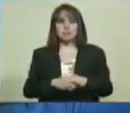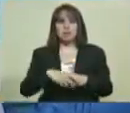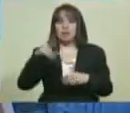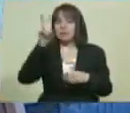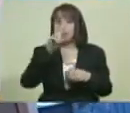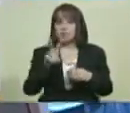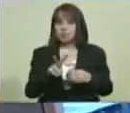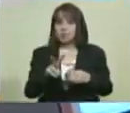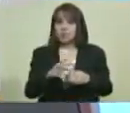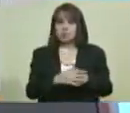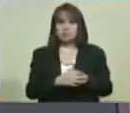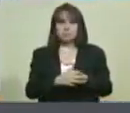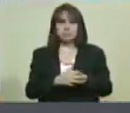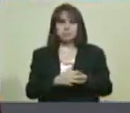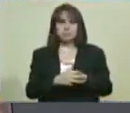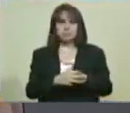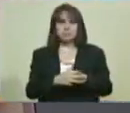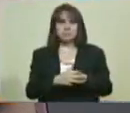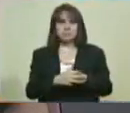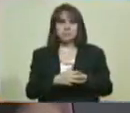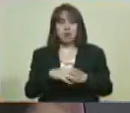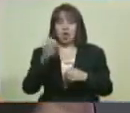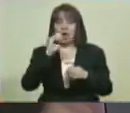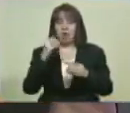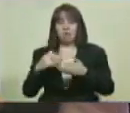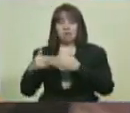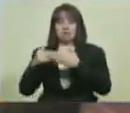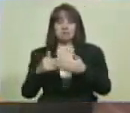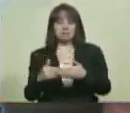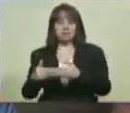¿Venezuela o el imperio gringo?